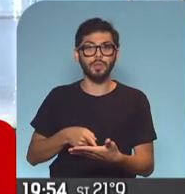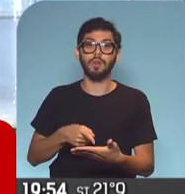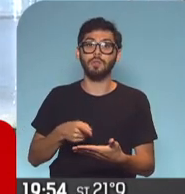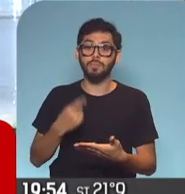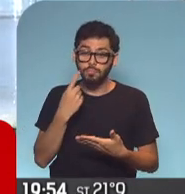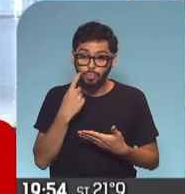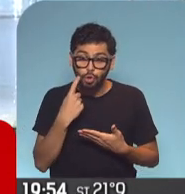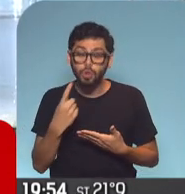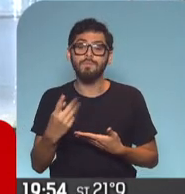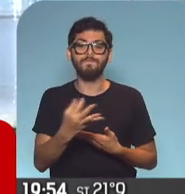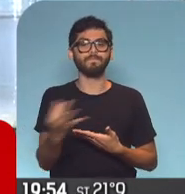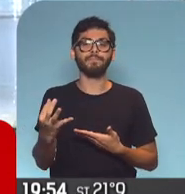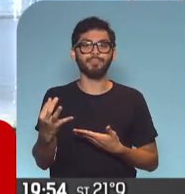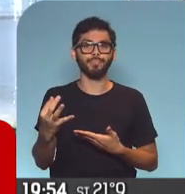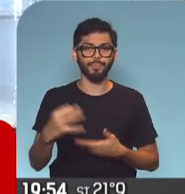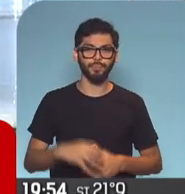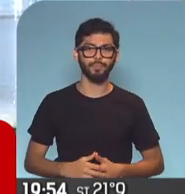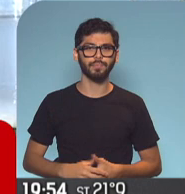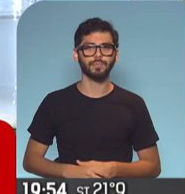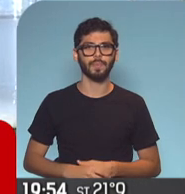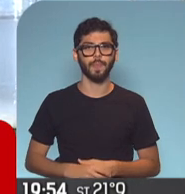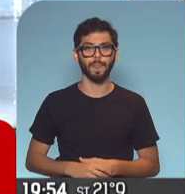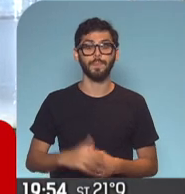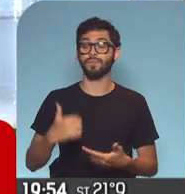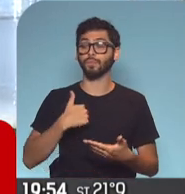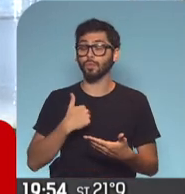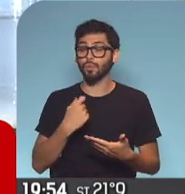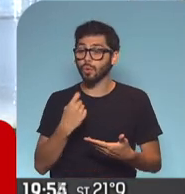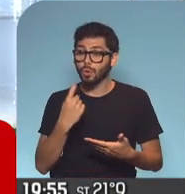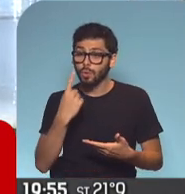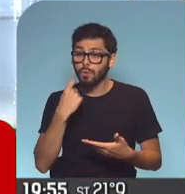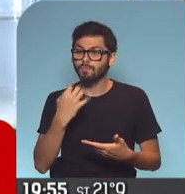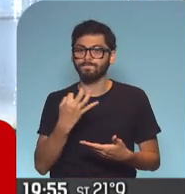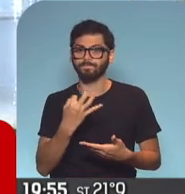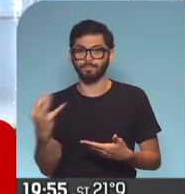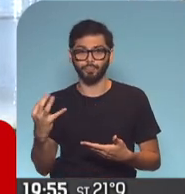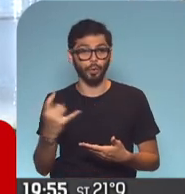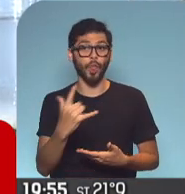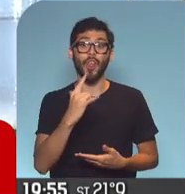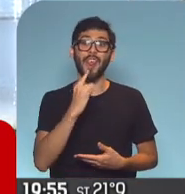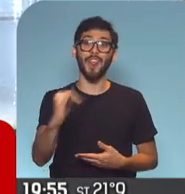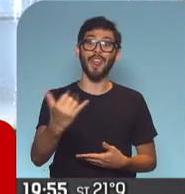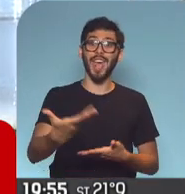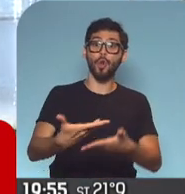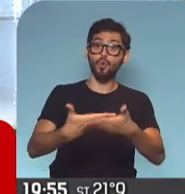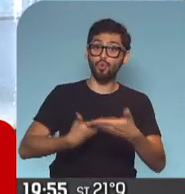verosimilitud. Una vez que comprobé que las cosas denunciadas eran